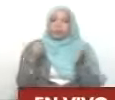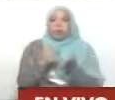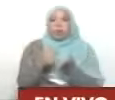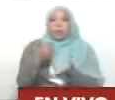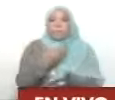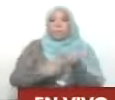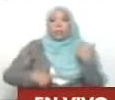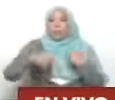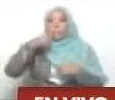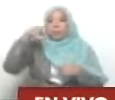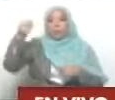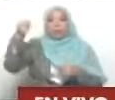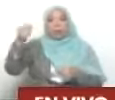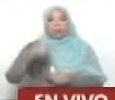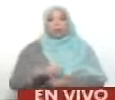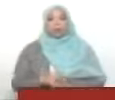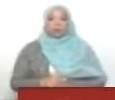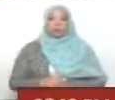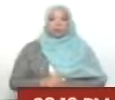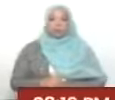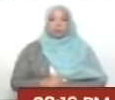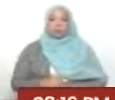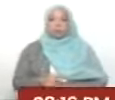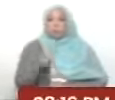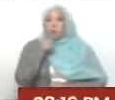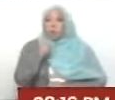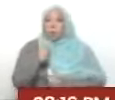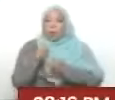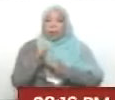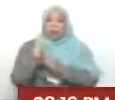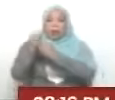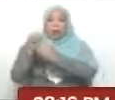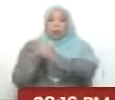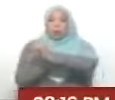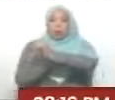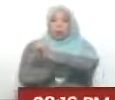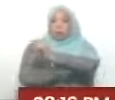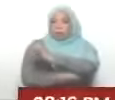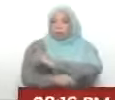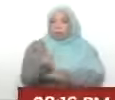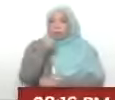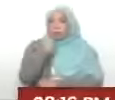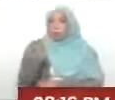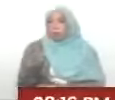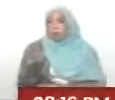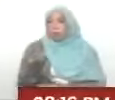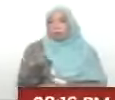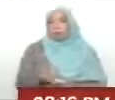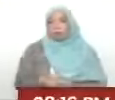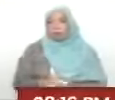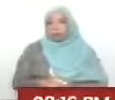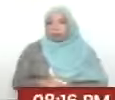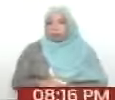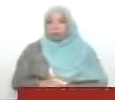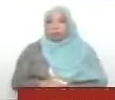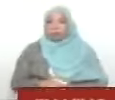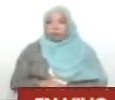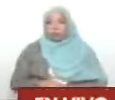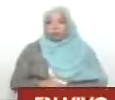Pero él es el que más ha insistido en un debate. Sí, él. Él ha insistido en debate. Y de ahí debate. Yo le